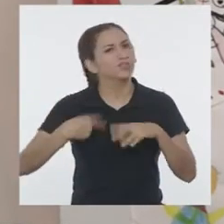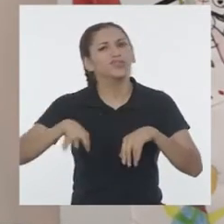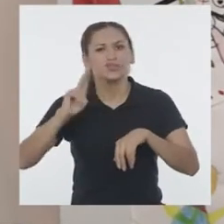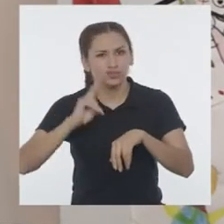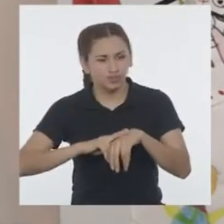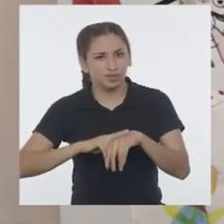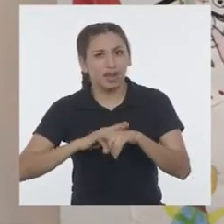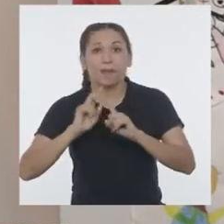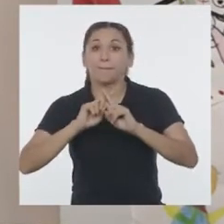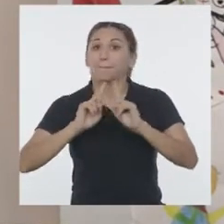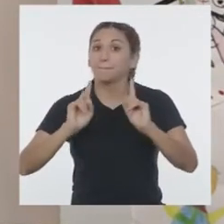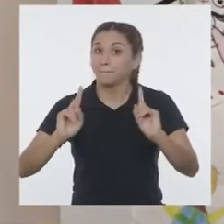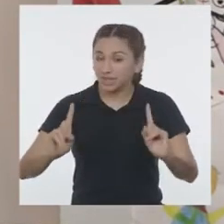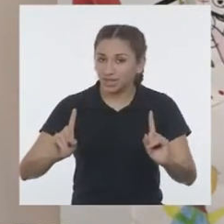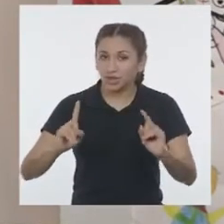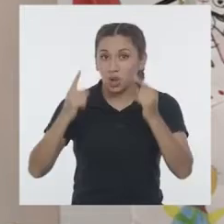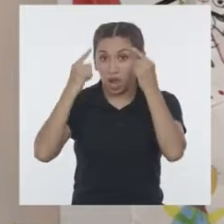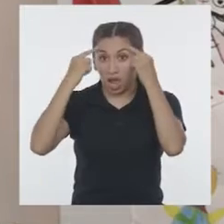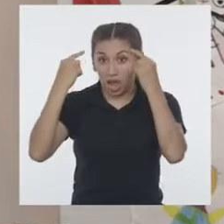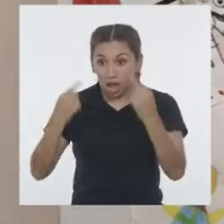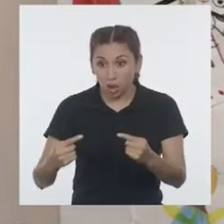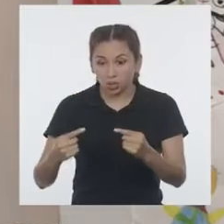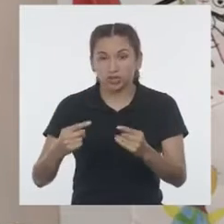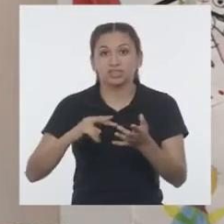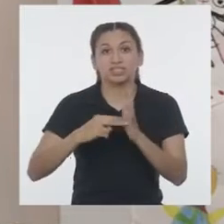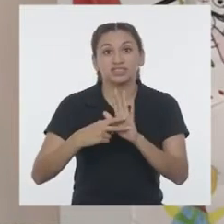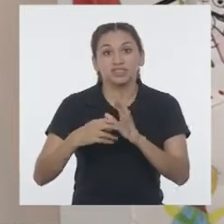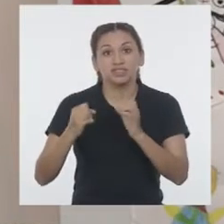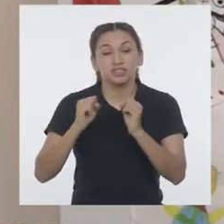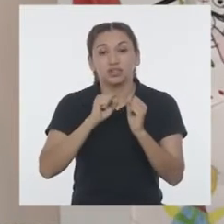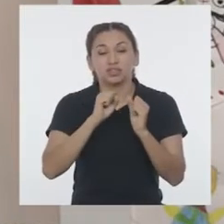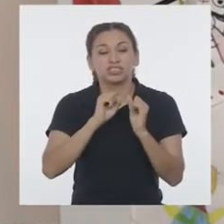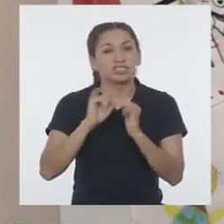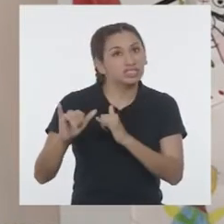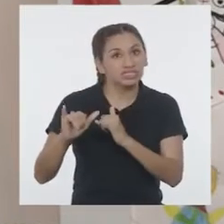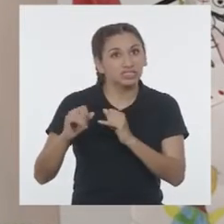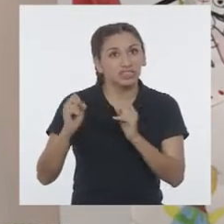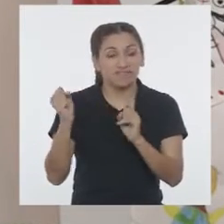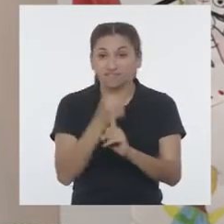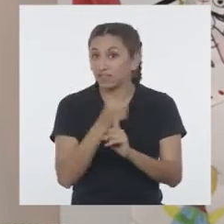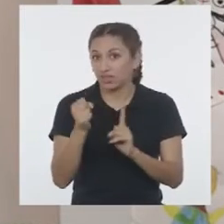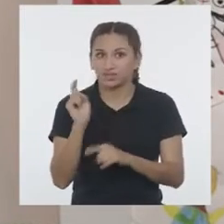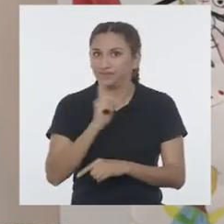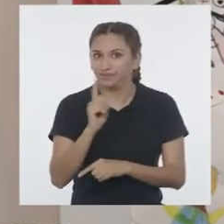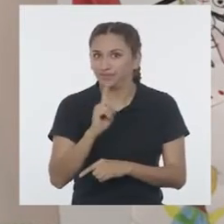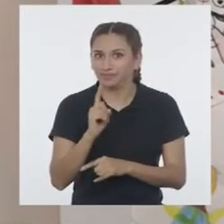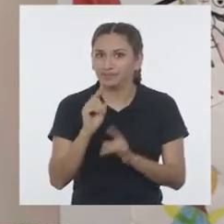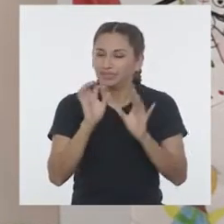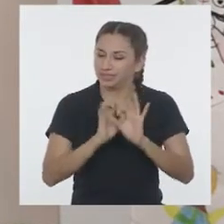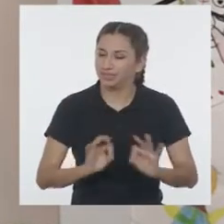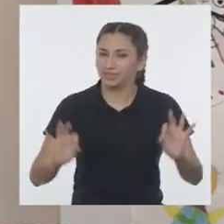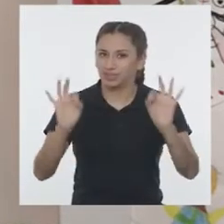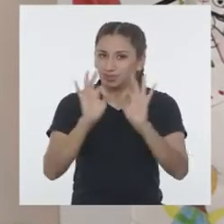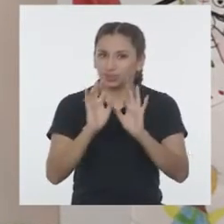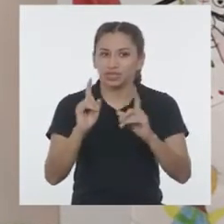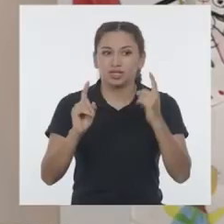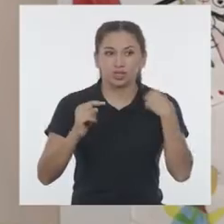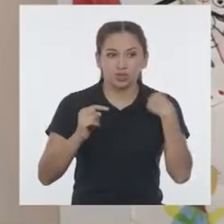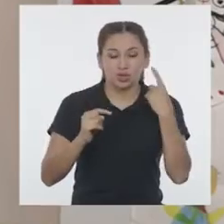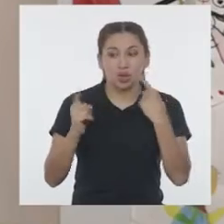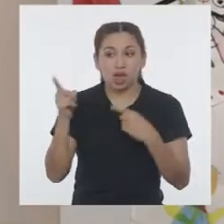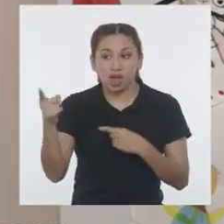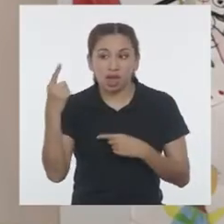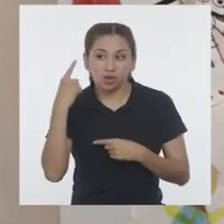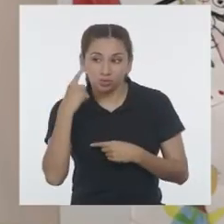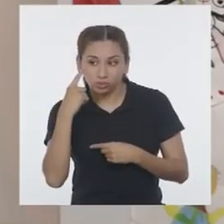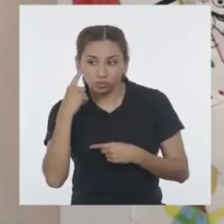la convivencia, pero que los desacuerdos no son sinónimo de violencia. Es importante aprender a escucharnos unos